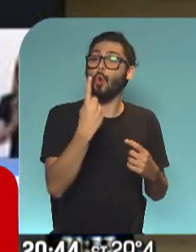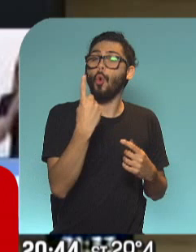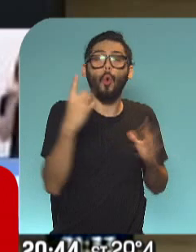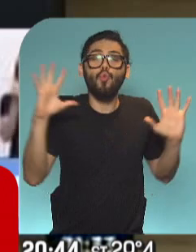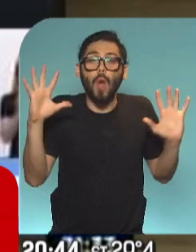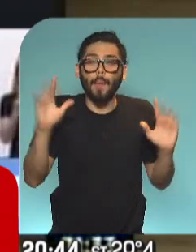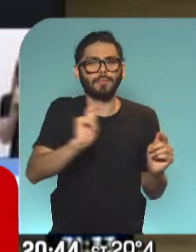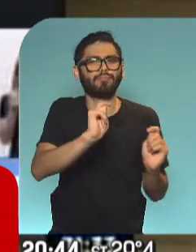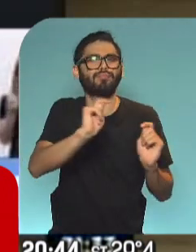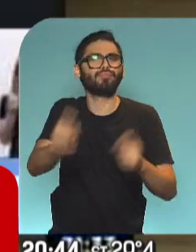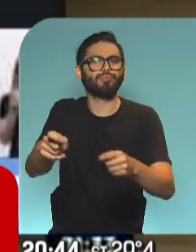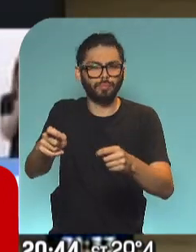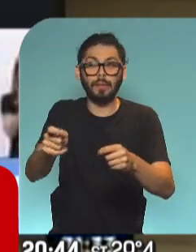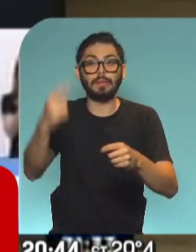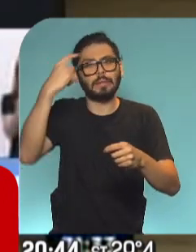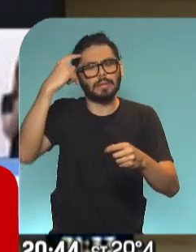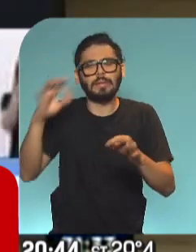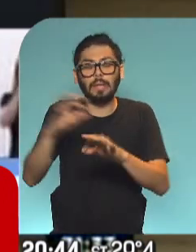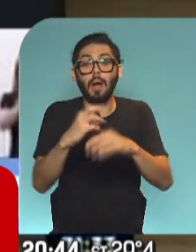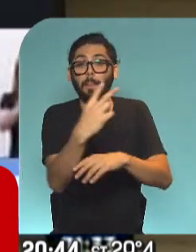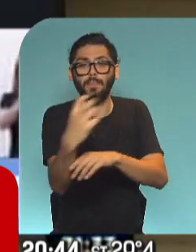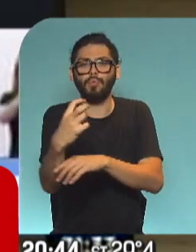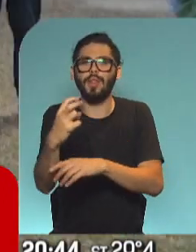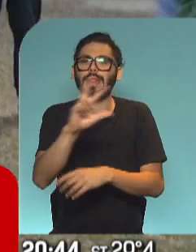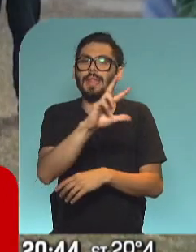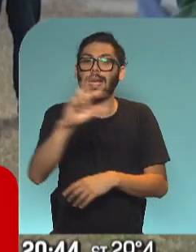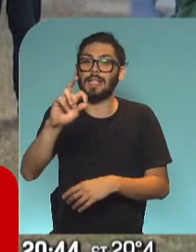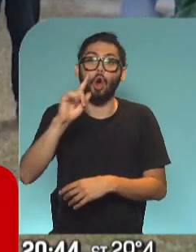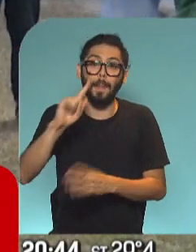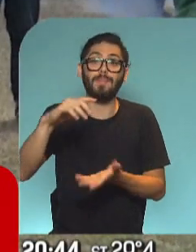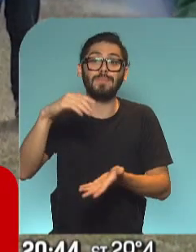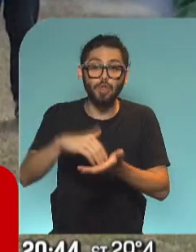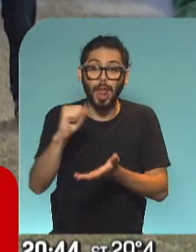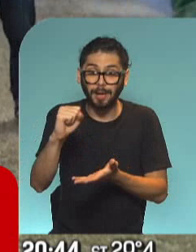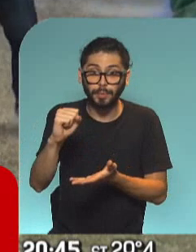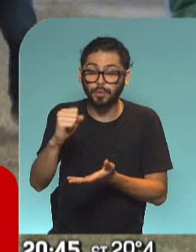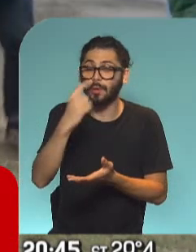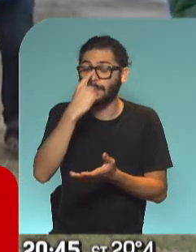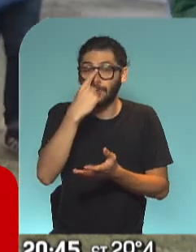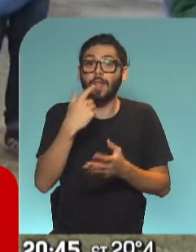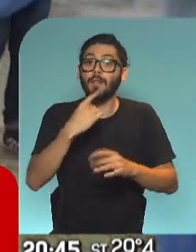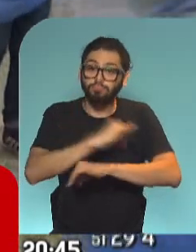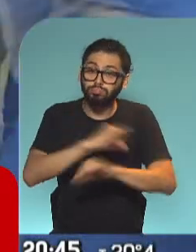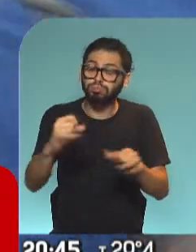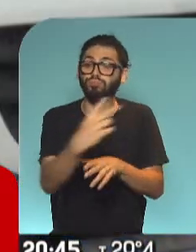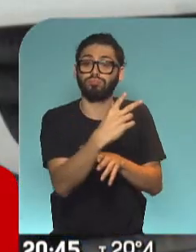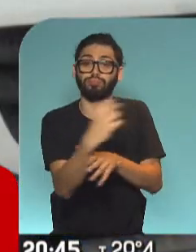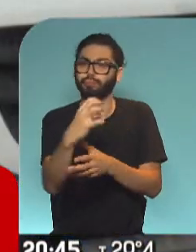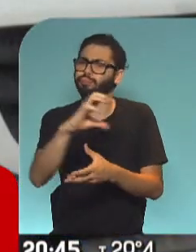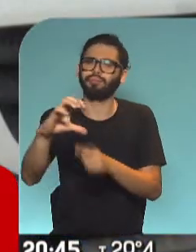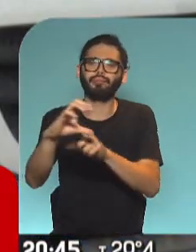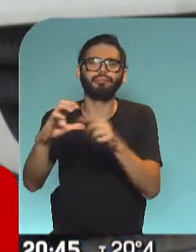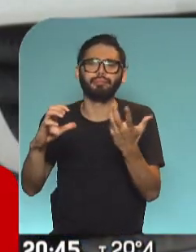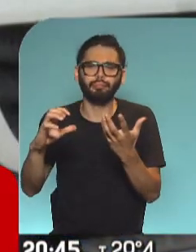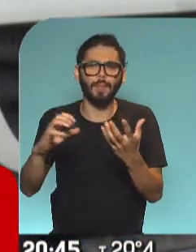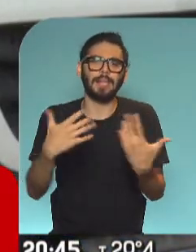vez tiene previsto recaudar 300.000 millones de pesos. Los fondos, según se anunció, serán destinados a planes